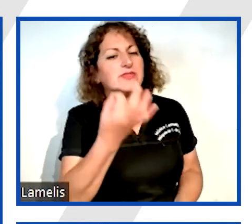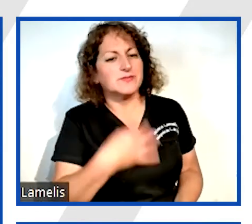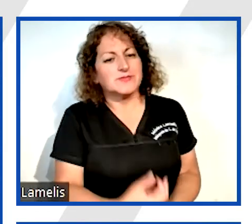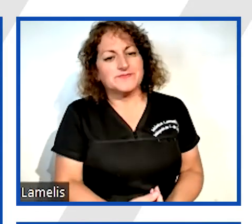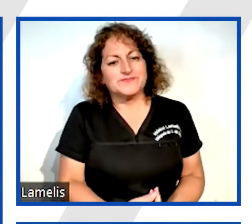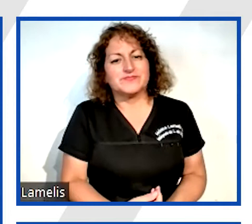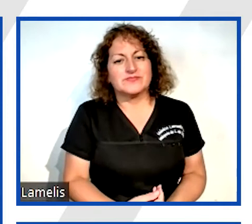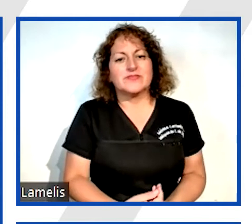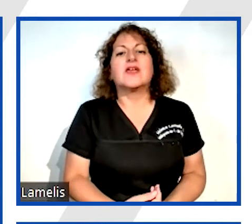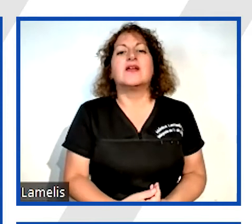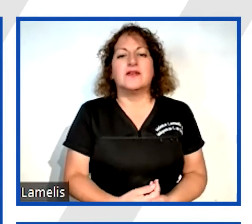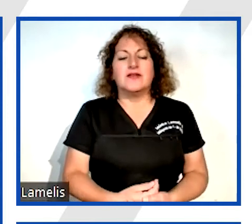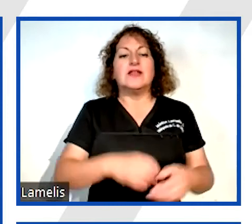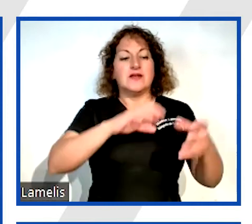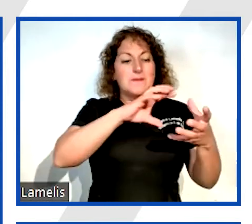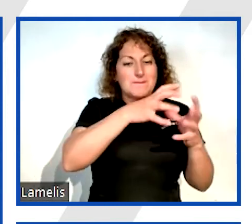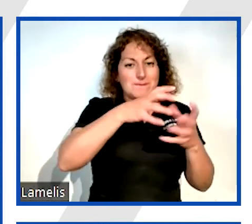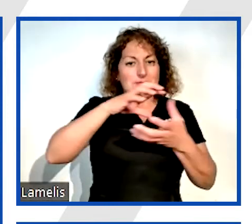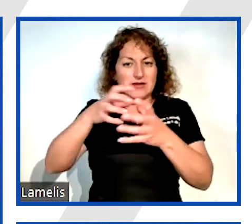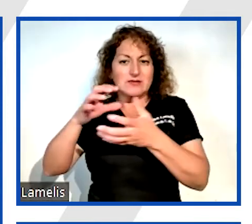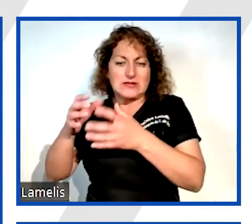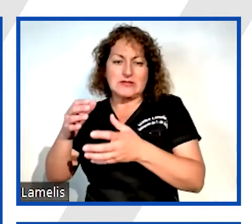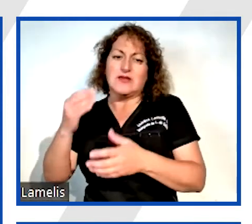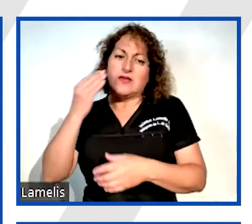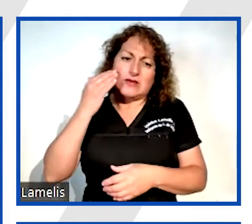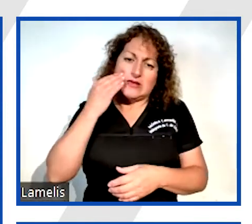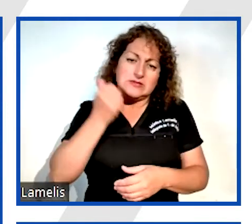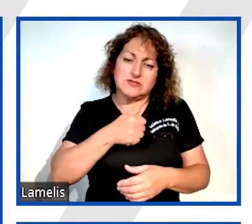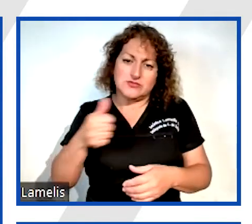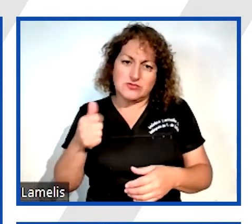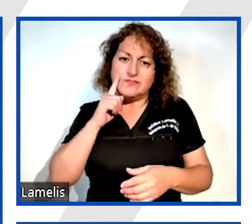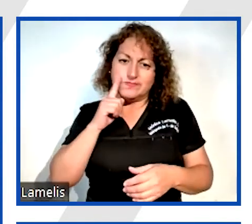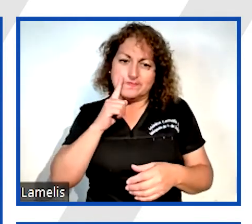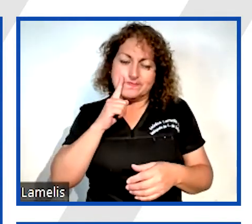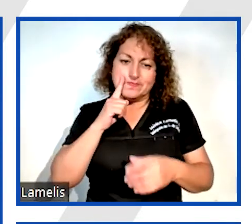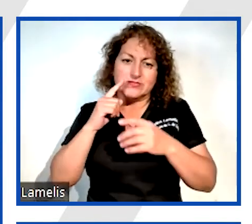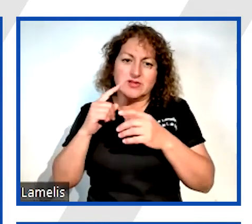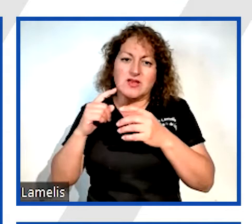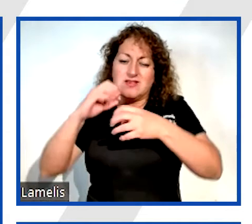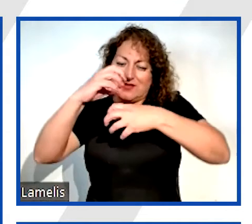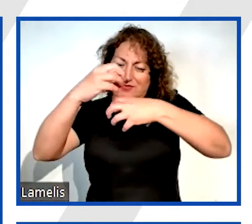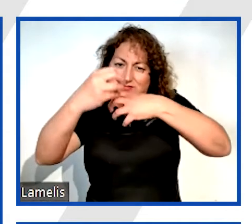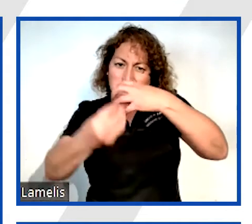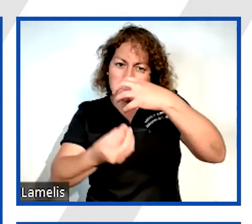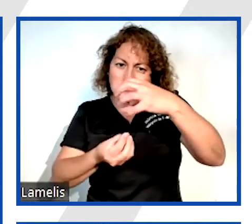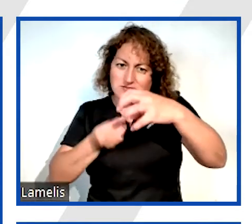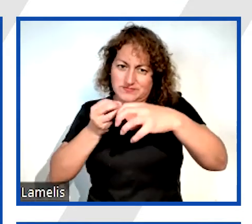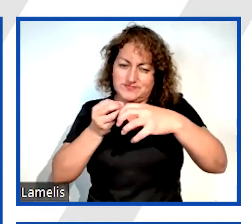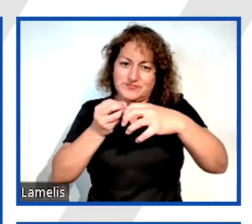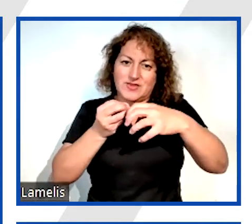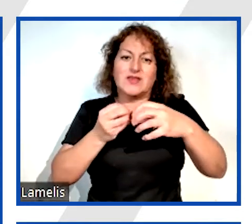la mayoría de los planetas tienen lunas de los planetas terrestres solo la tierra y marte tienen lunas